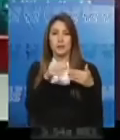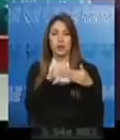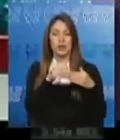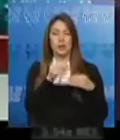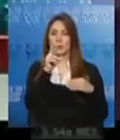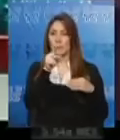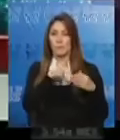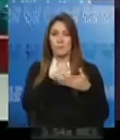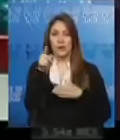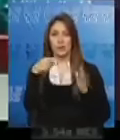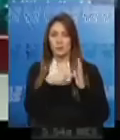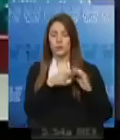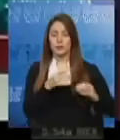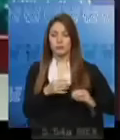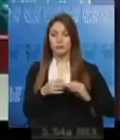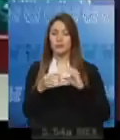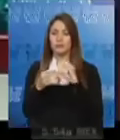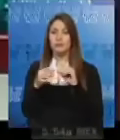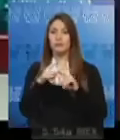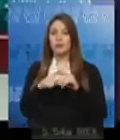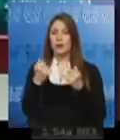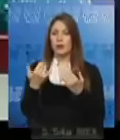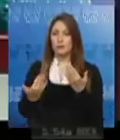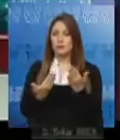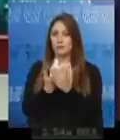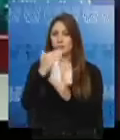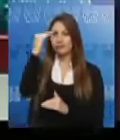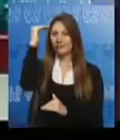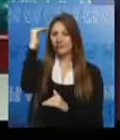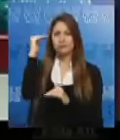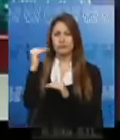pagar impuestos y ahora la propuesta es reducir